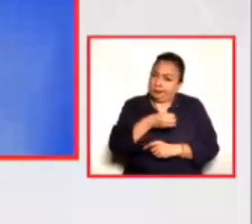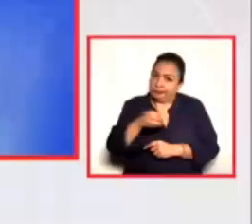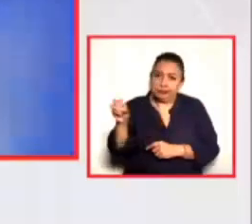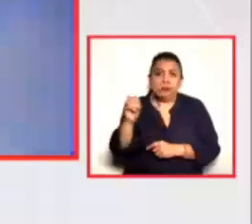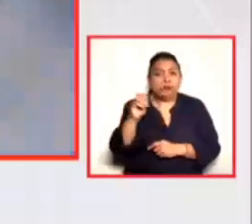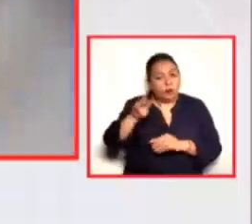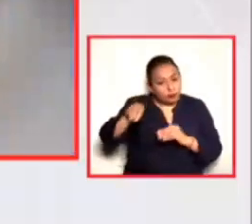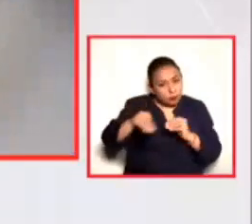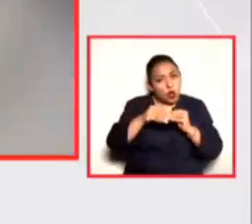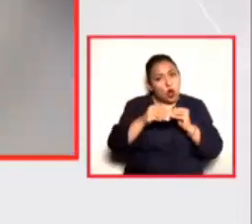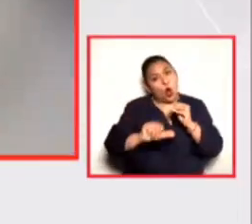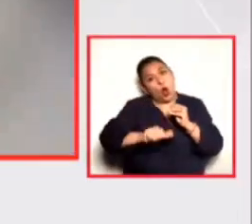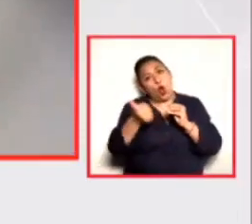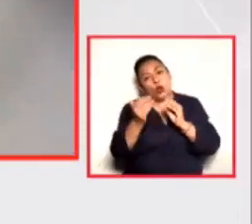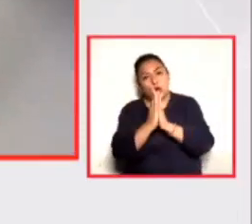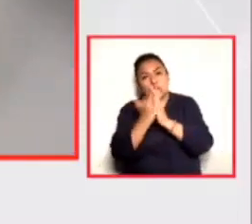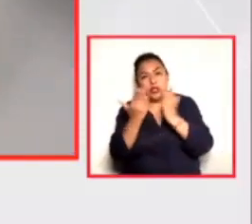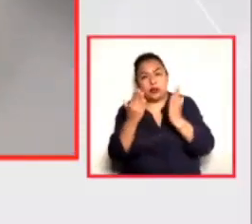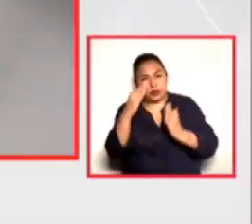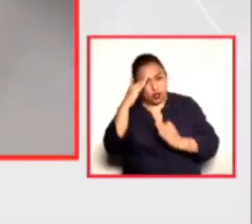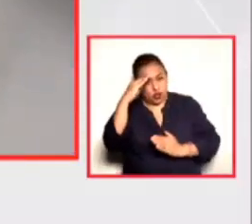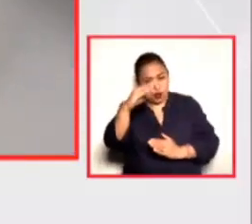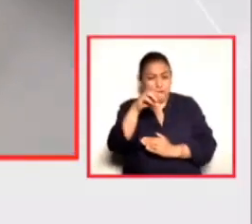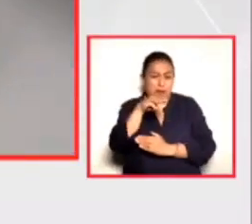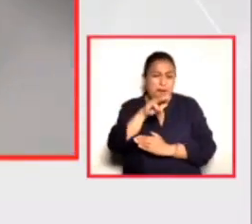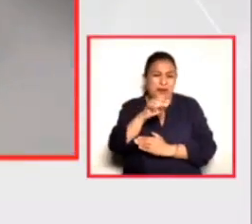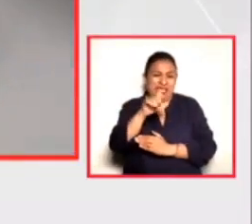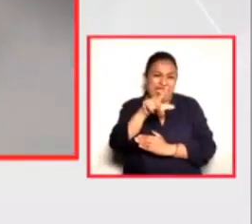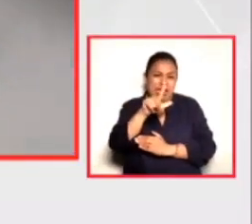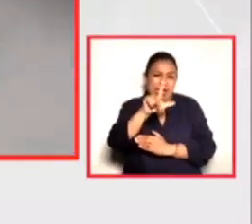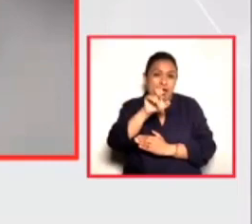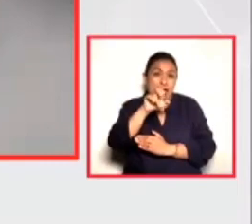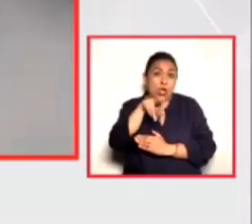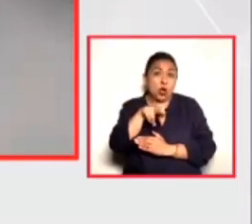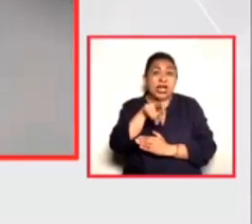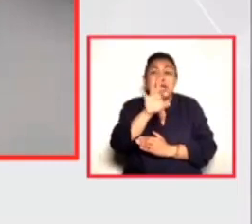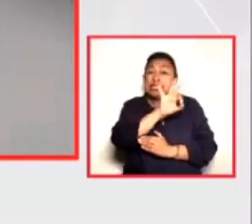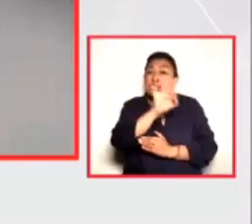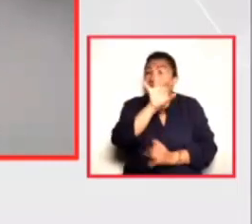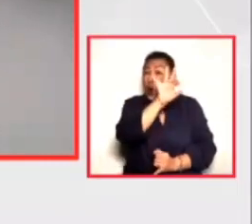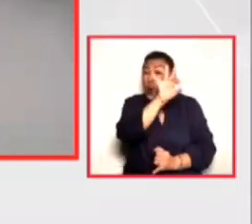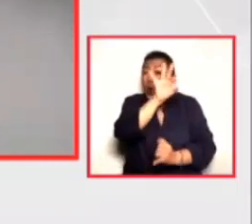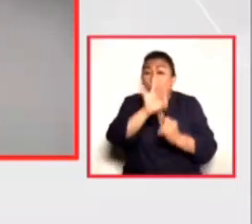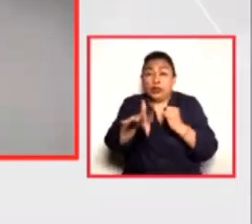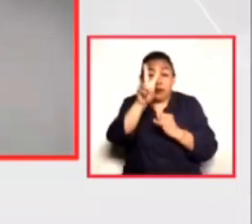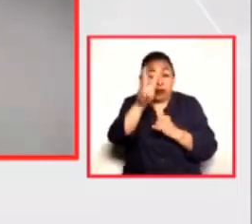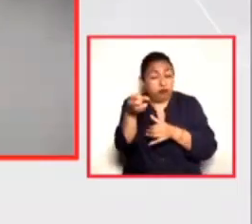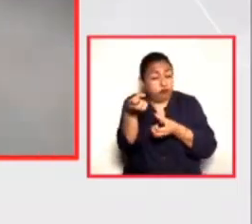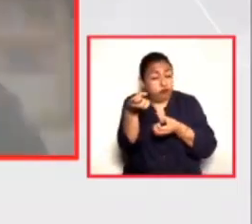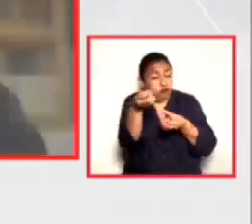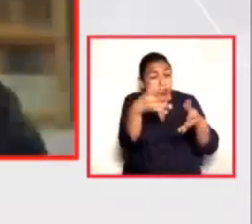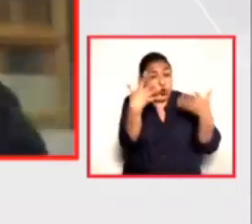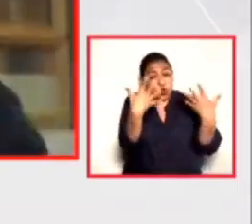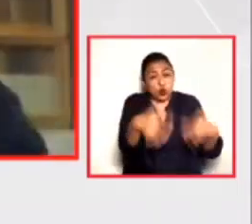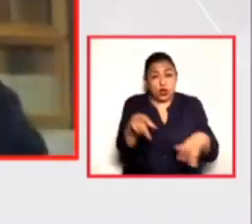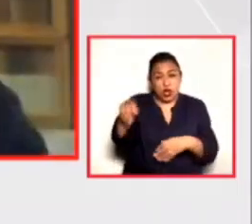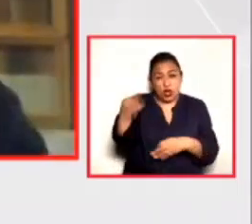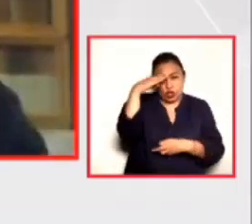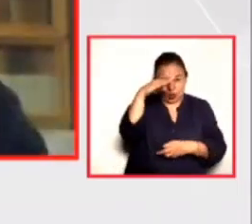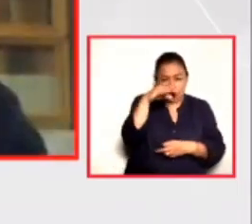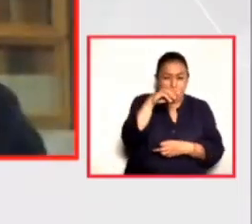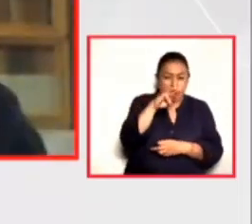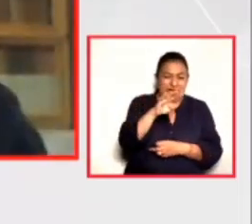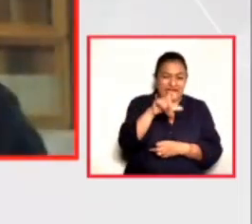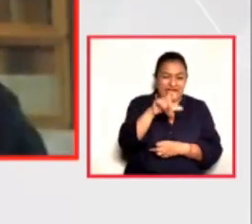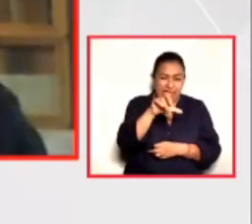extra de don Miguel León Portilla. Quizás fue la última gran aportación de don Miguel León Portilla. Tenemos